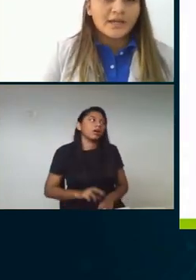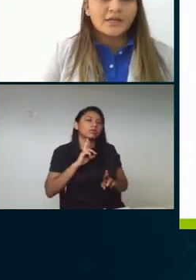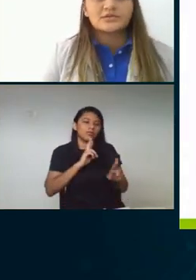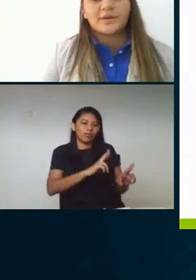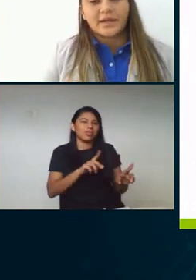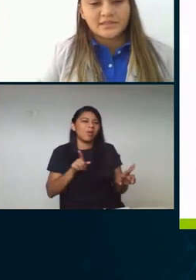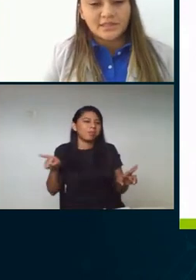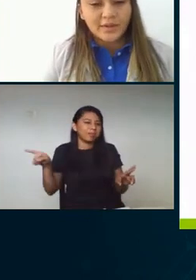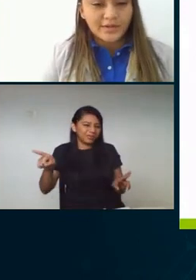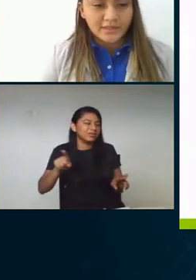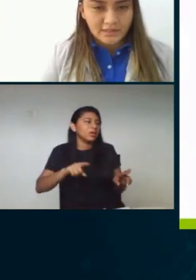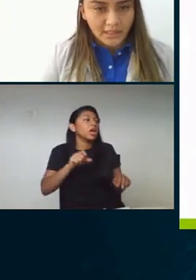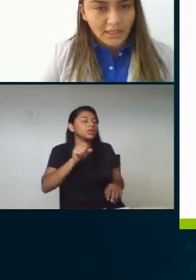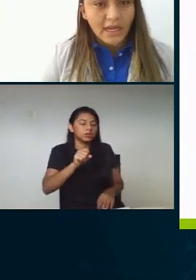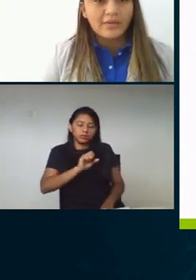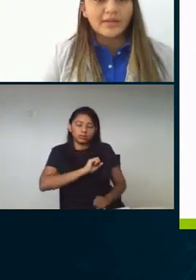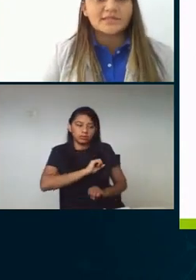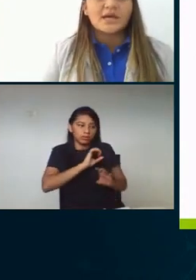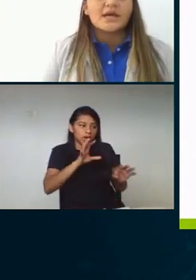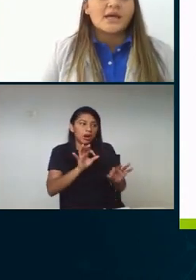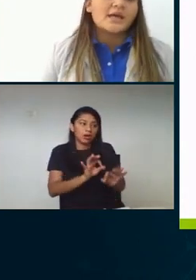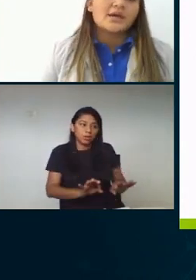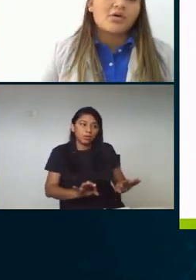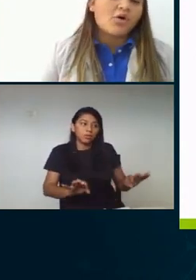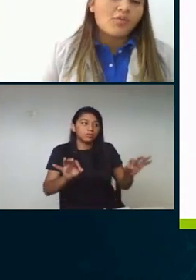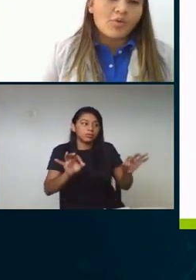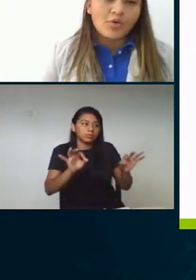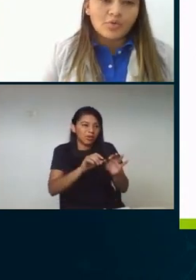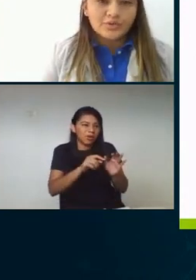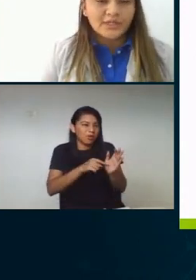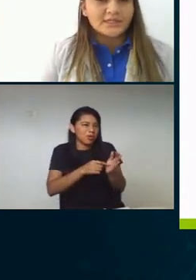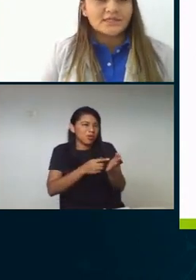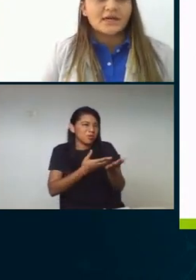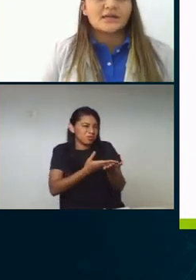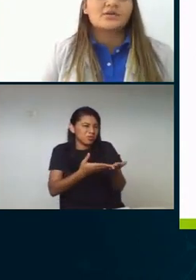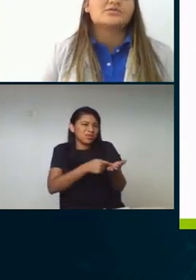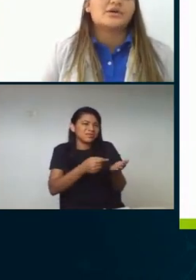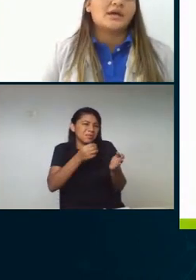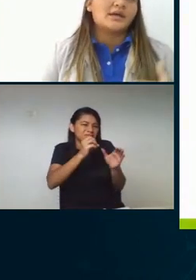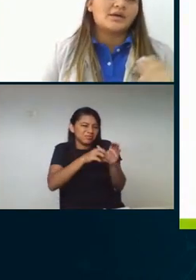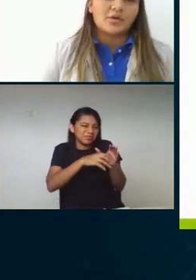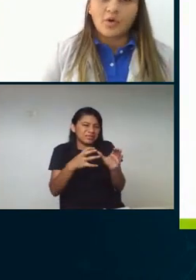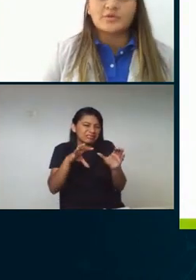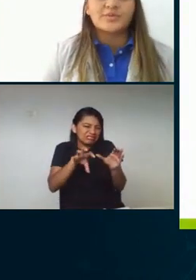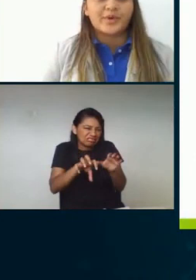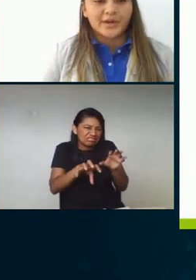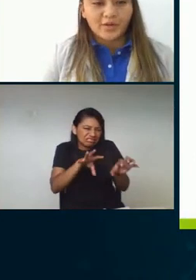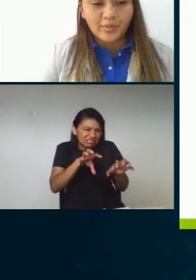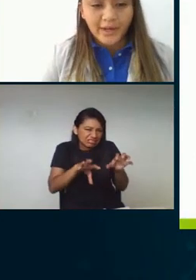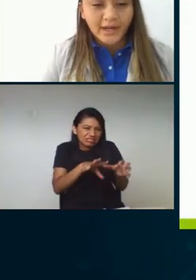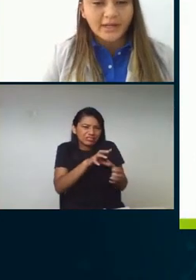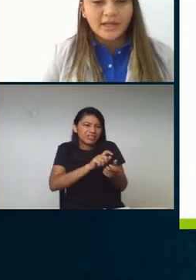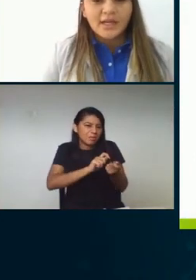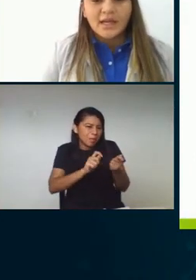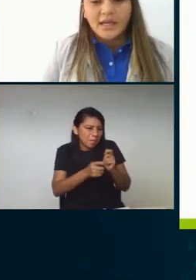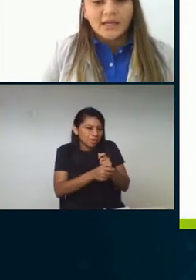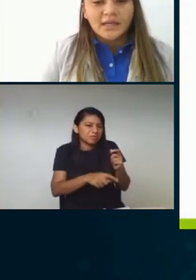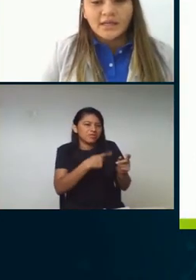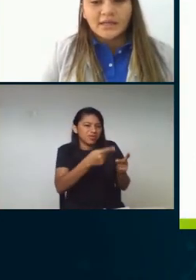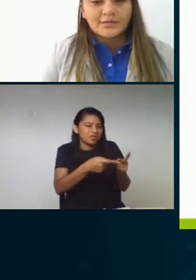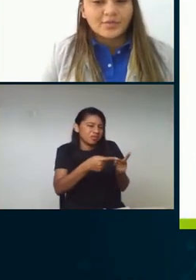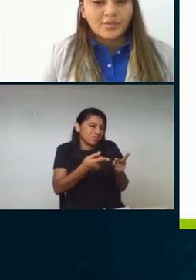e inorgánicos, para qué sirven los reciclables, cómo utilizarlos, cómo se pueden recuperar.